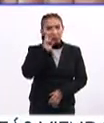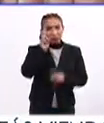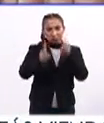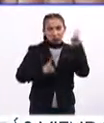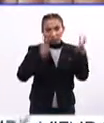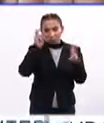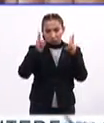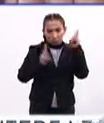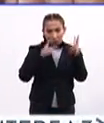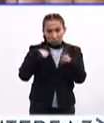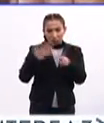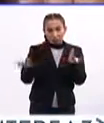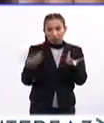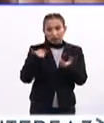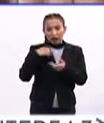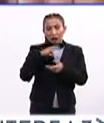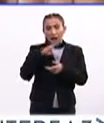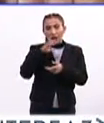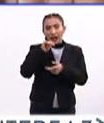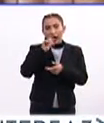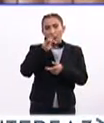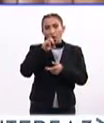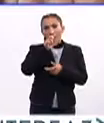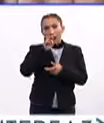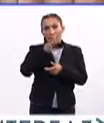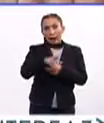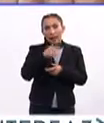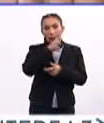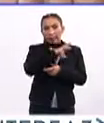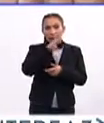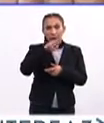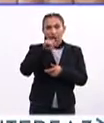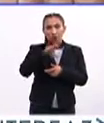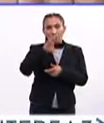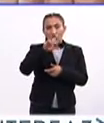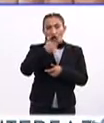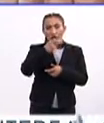visitar a la Comar, la página de la Comar, que es